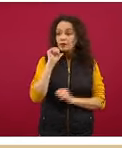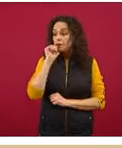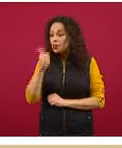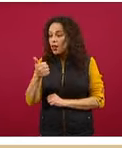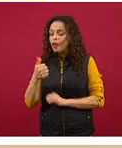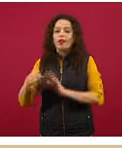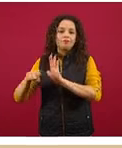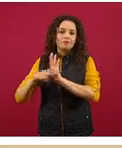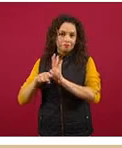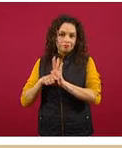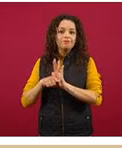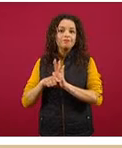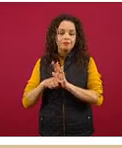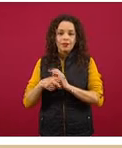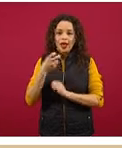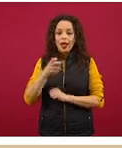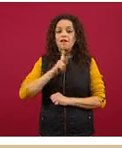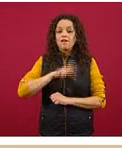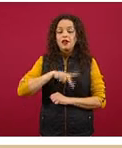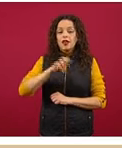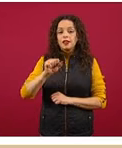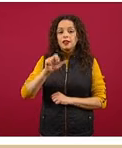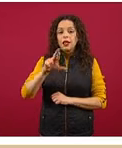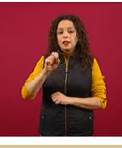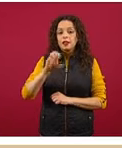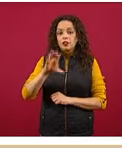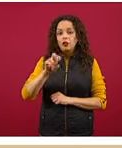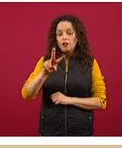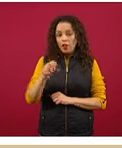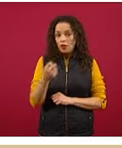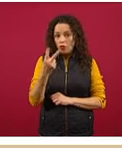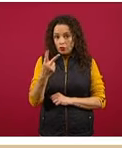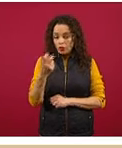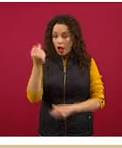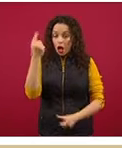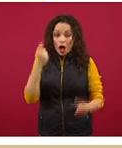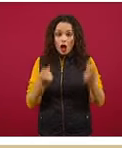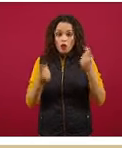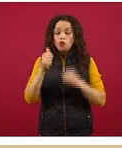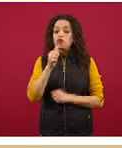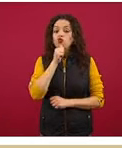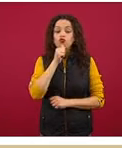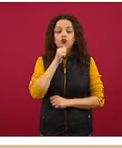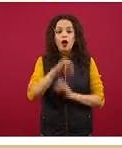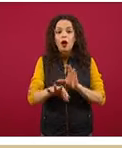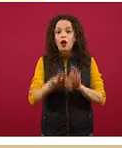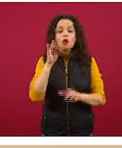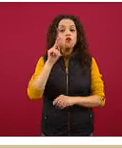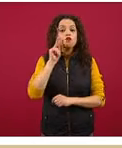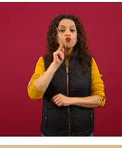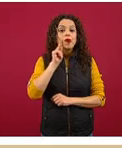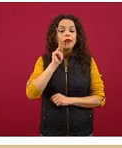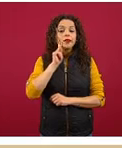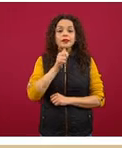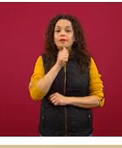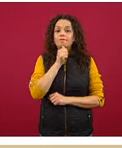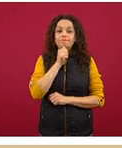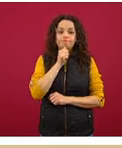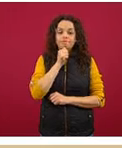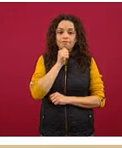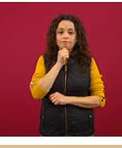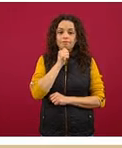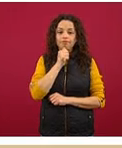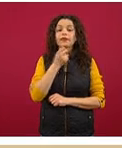y algún segmento de esta población no se le ha tomado una muestra y entran a la